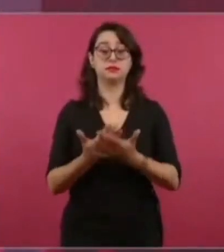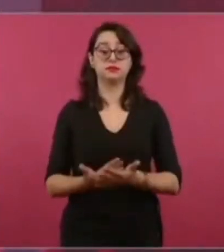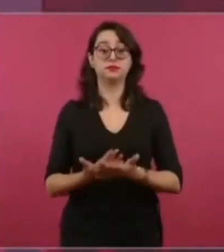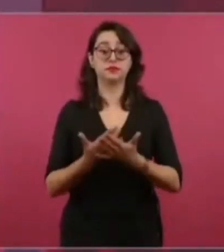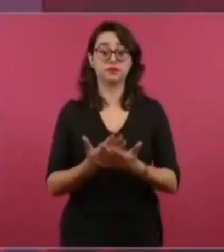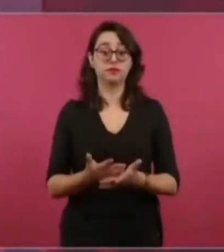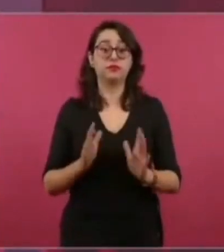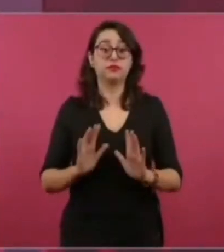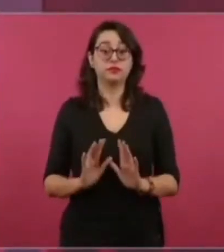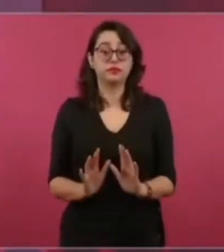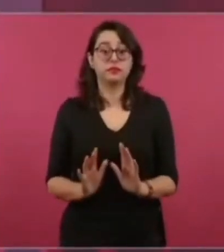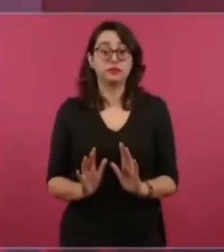O ellos van a